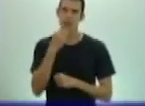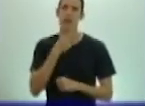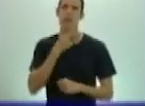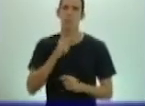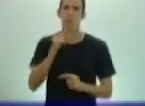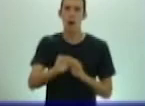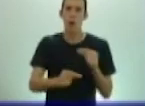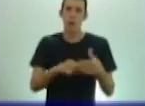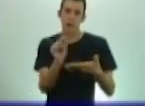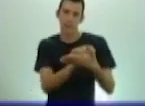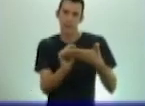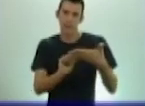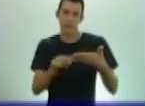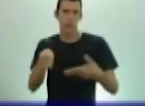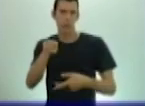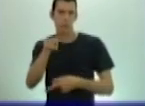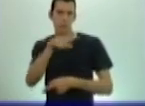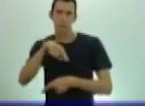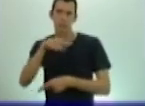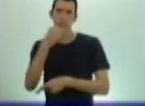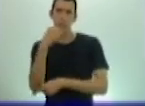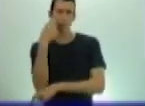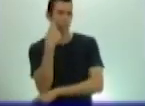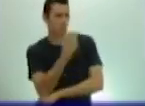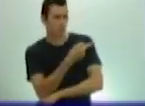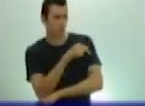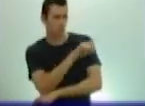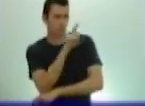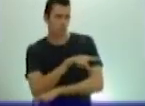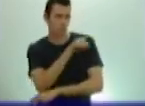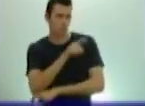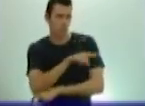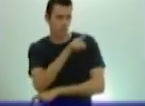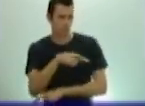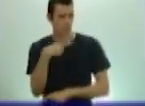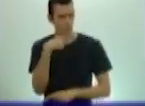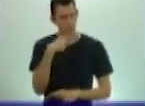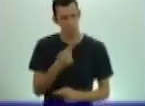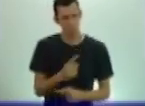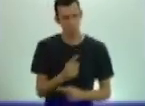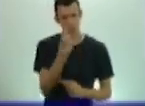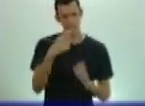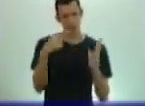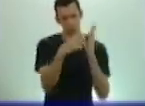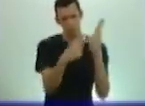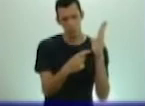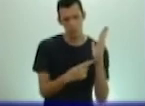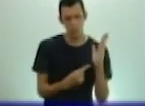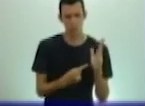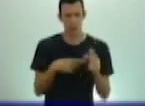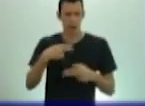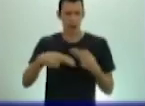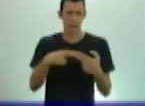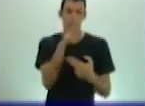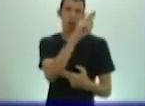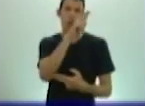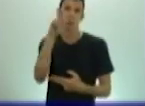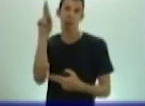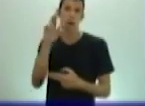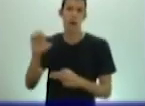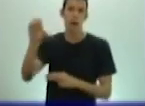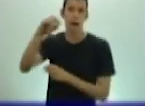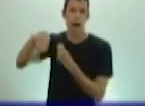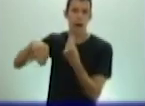ejemplo, bueno, ¿qué importancia tuvo para los rusos esas grandes primeras medidas que tomó la Revolución Socialista luego de ese